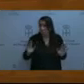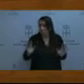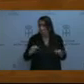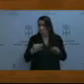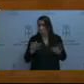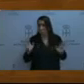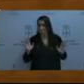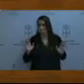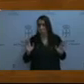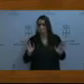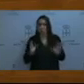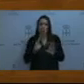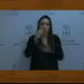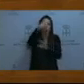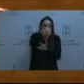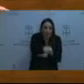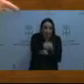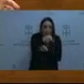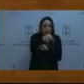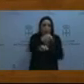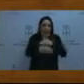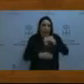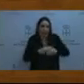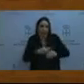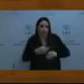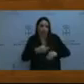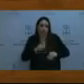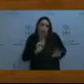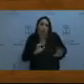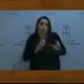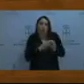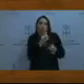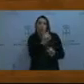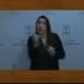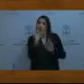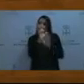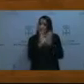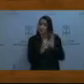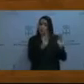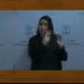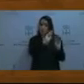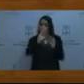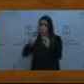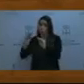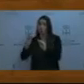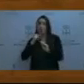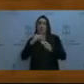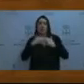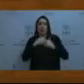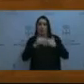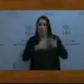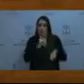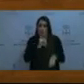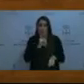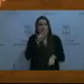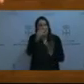que lo hagan a obligarlos a que tengan que hacerlos. Cada grupo establece en sus estatutos el funcionamiento de los mismos. Incluso los